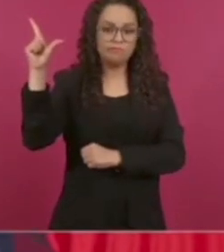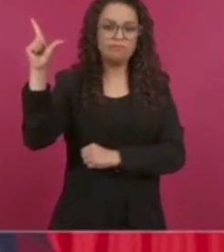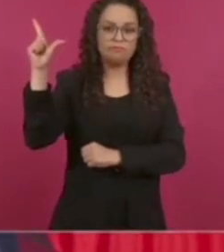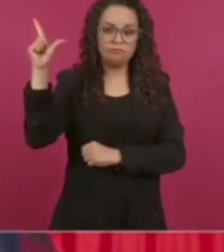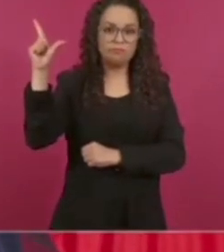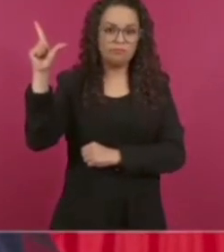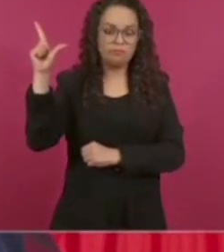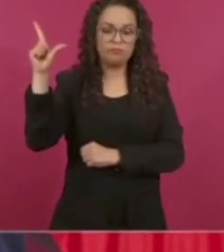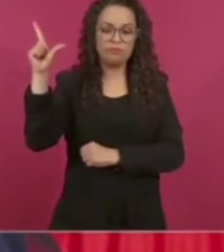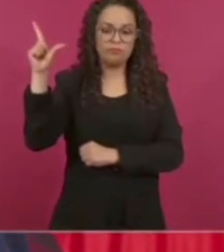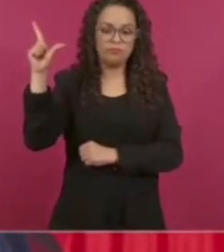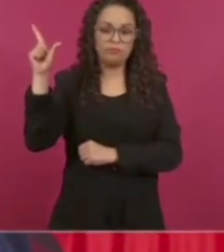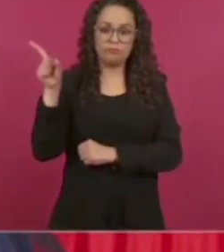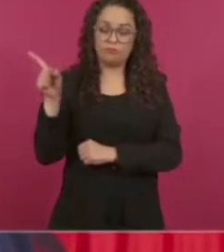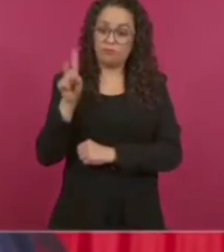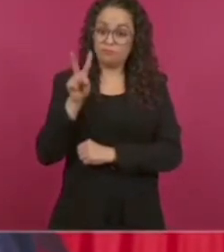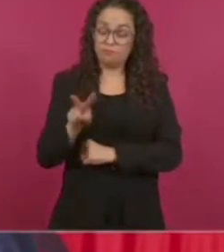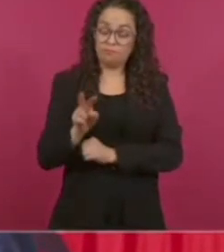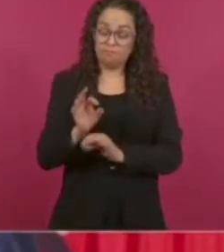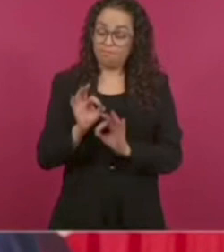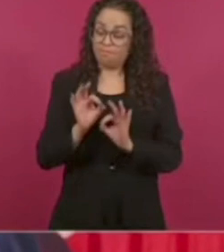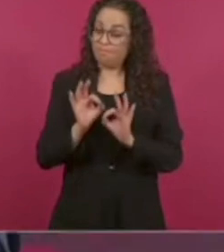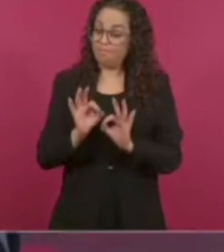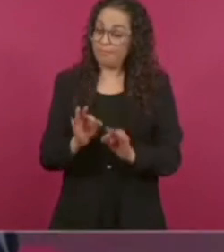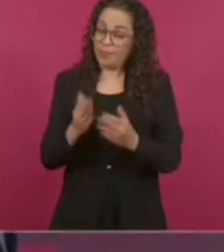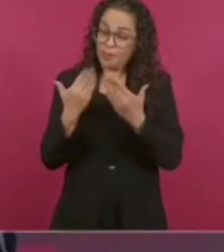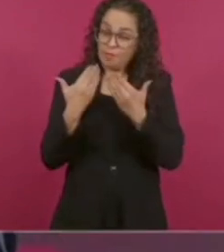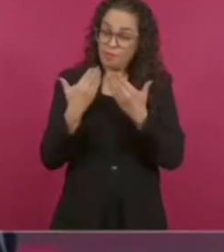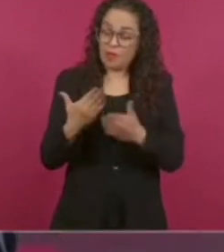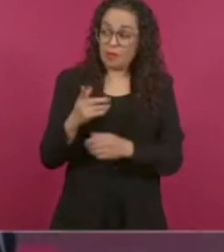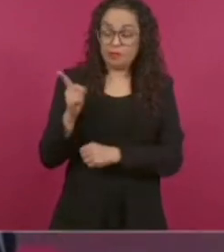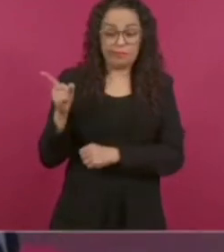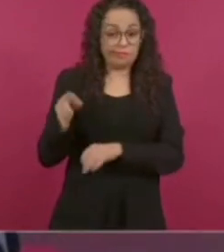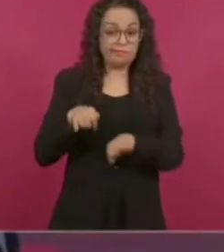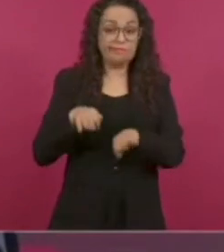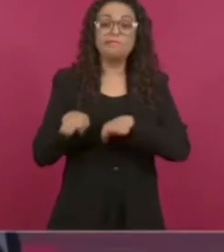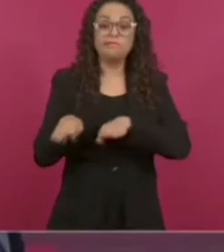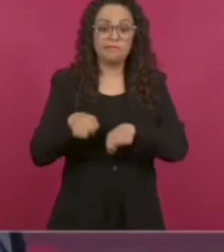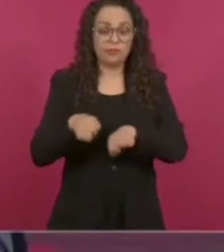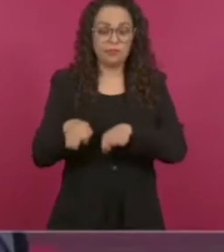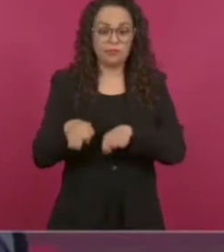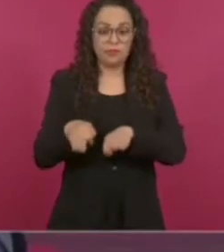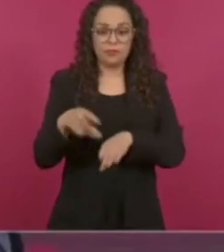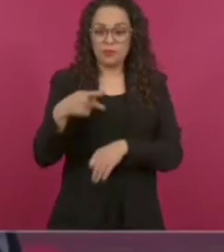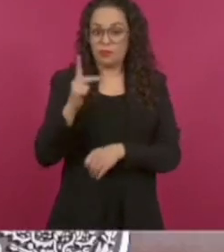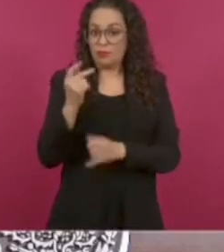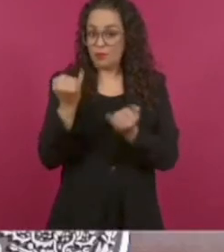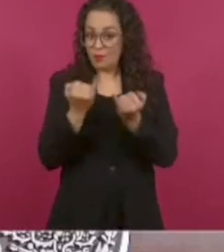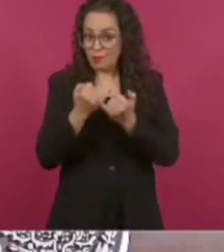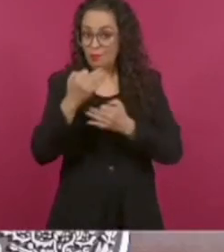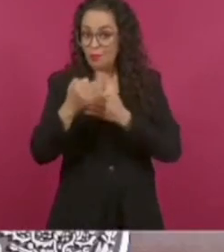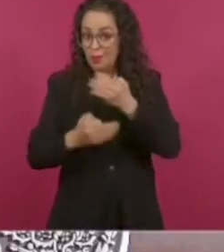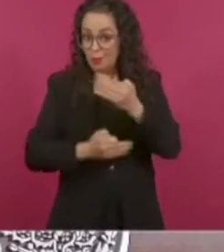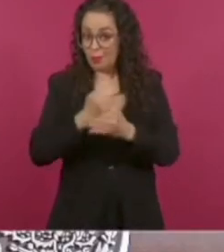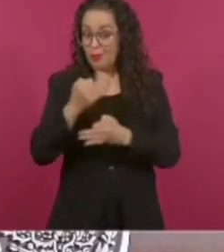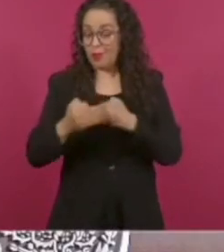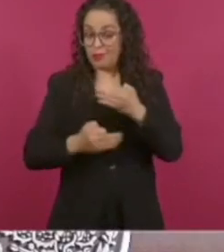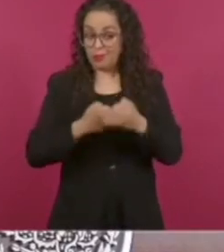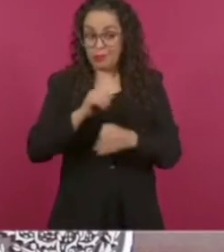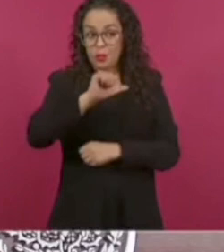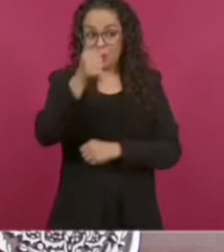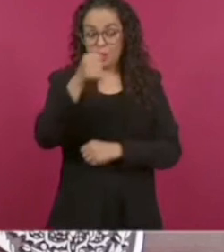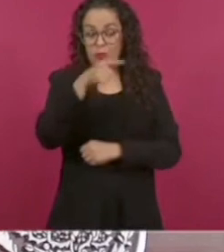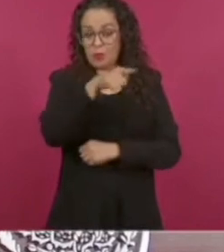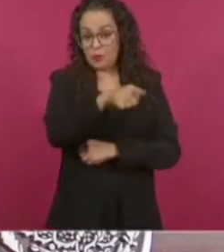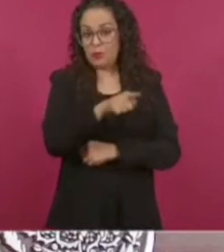un buen servidor público, pero así todos, ¿eh? O sea, no estoy